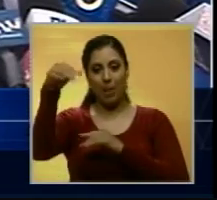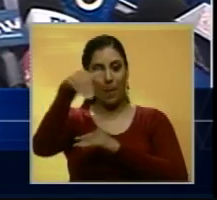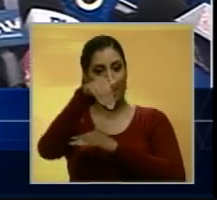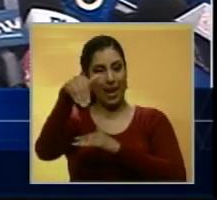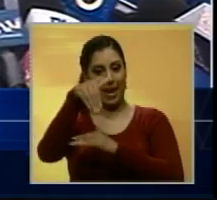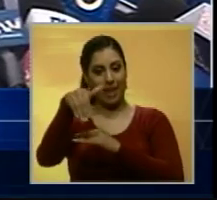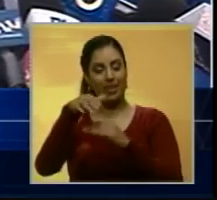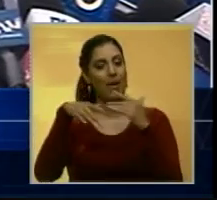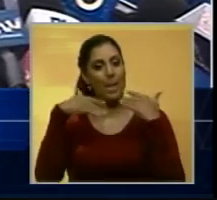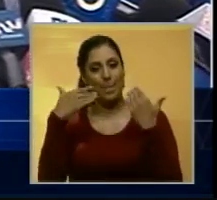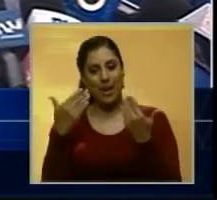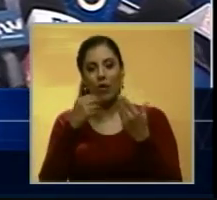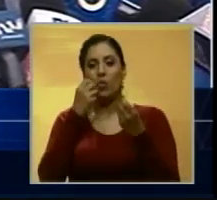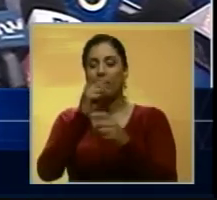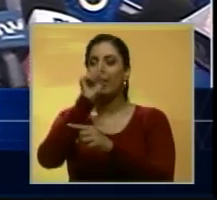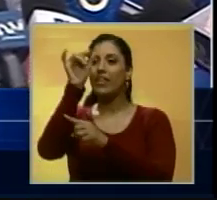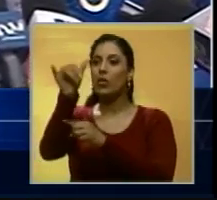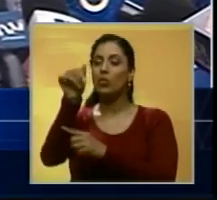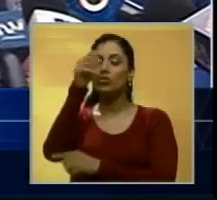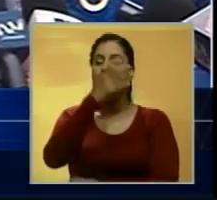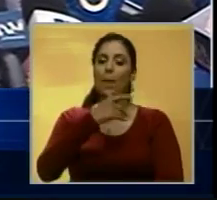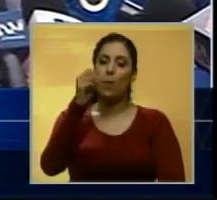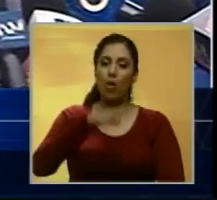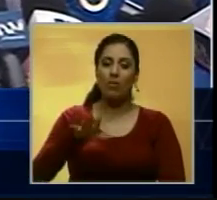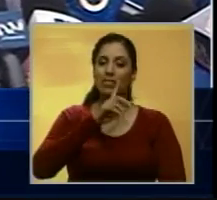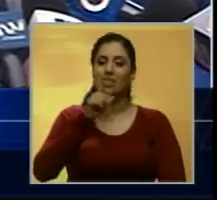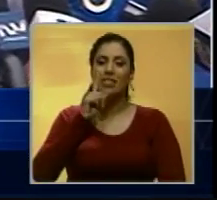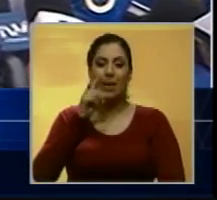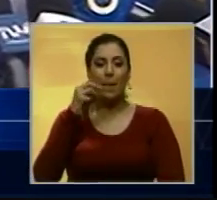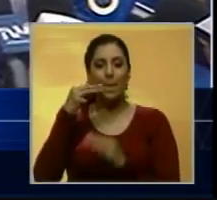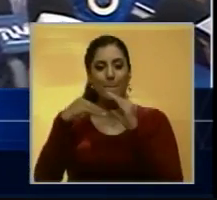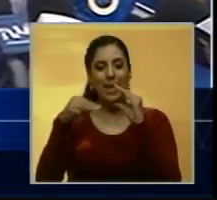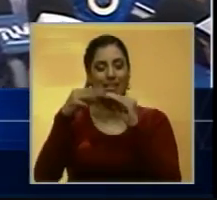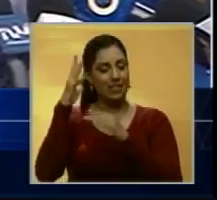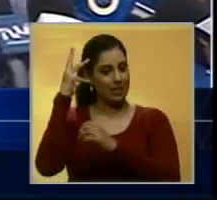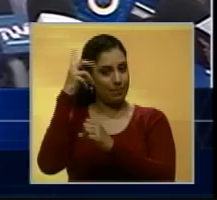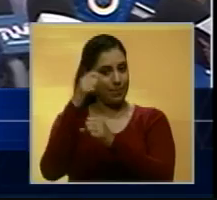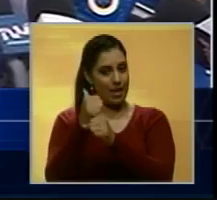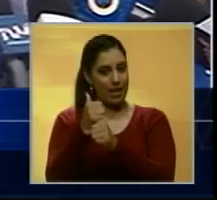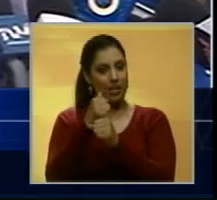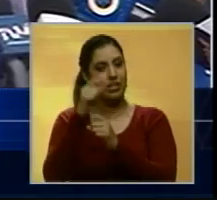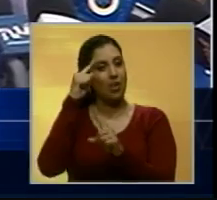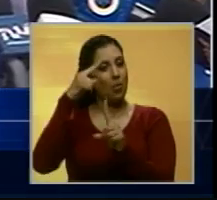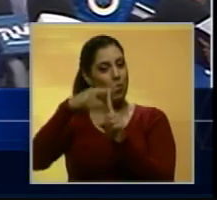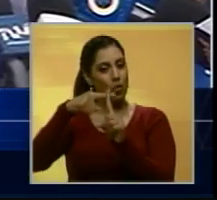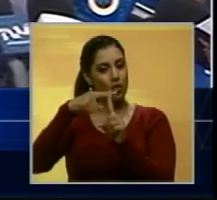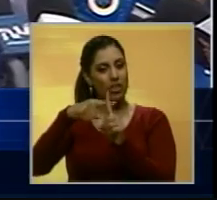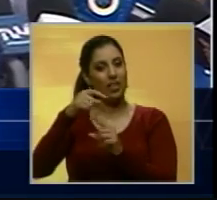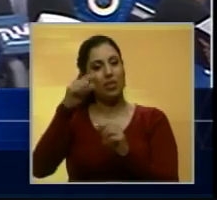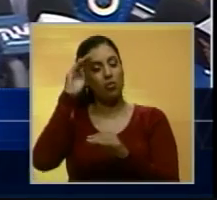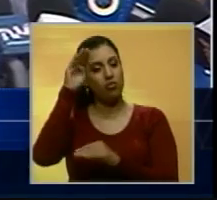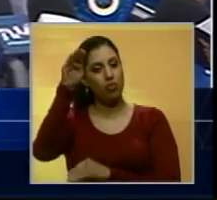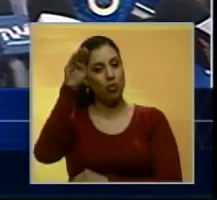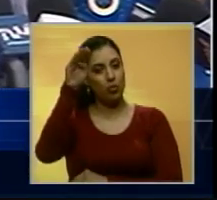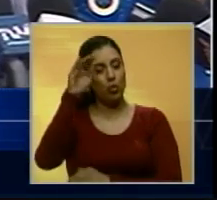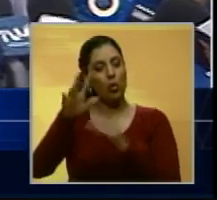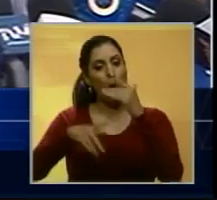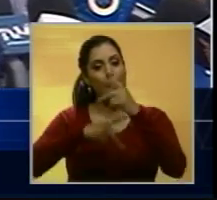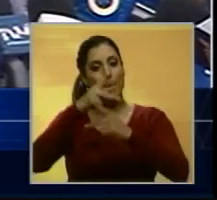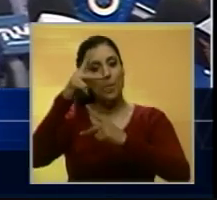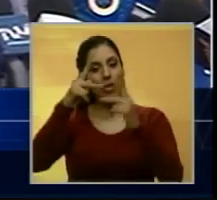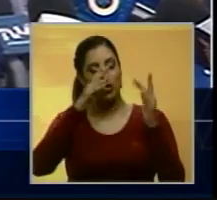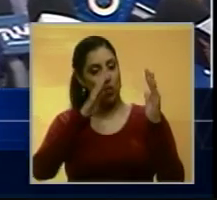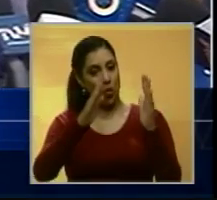a demandarle y a darle un mensaje a nuestro pueblo, un mensaje de esperanza, de optimismo, de futuro, de progreso,